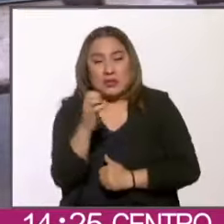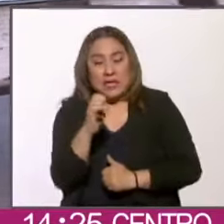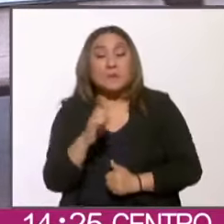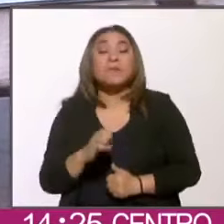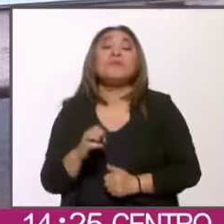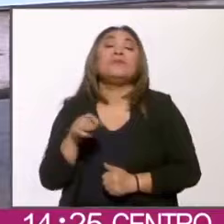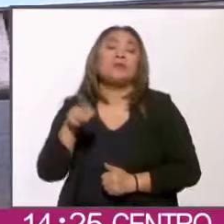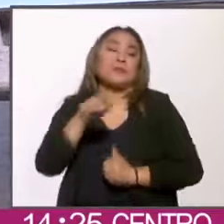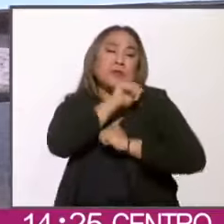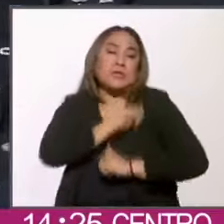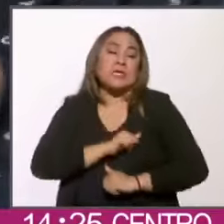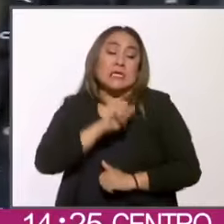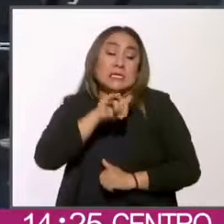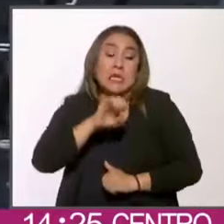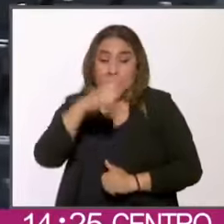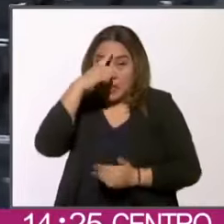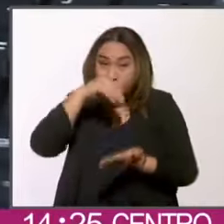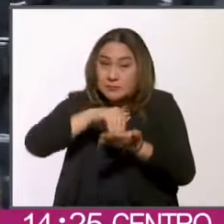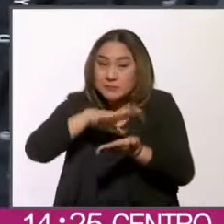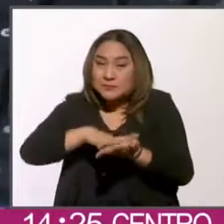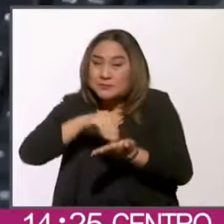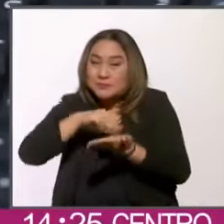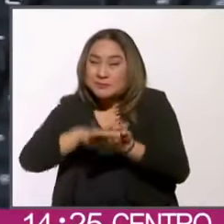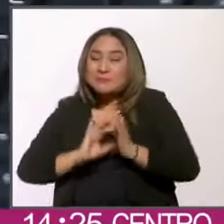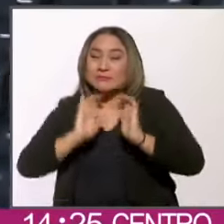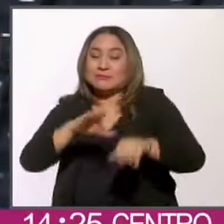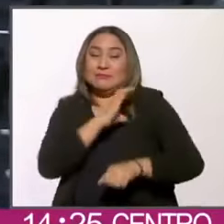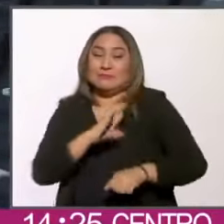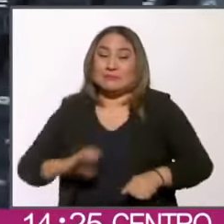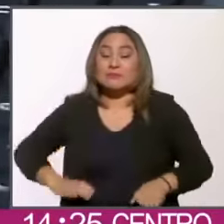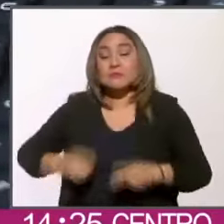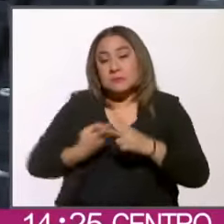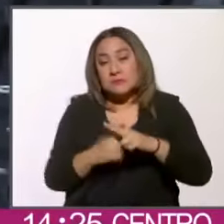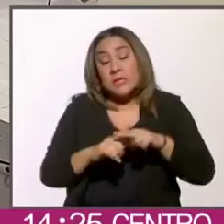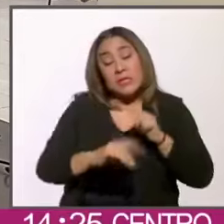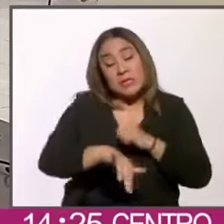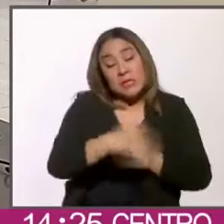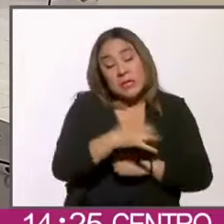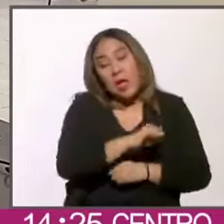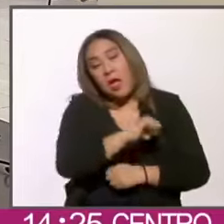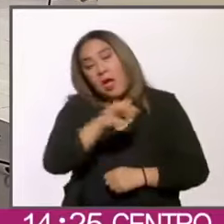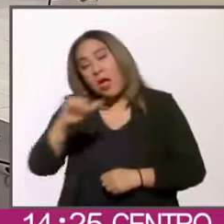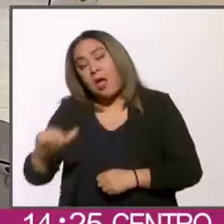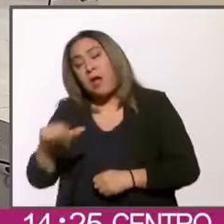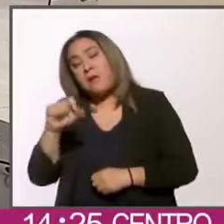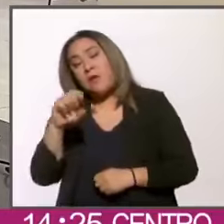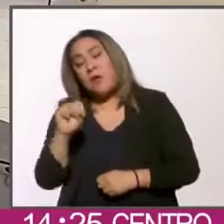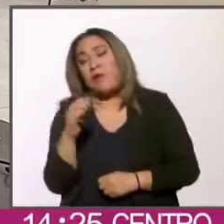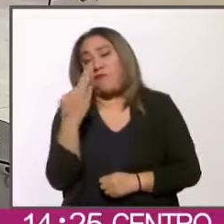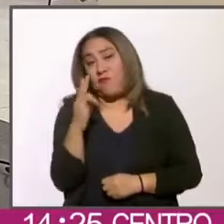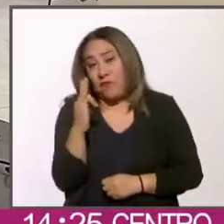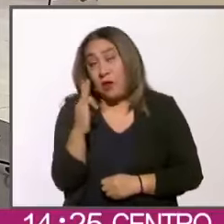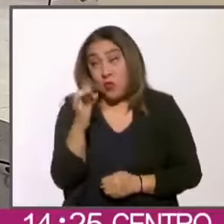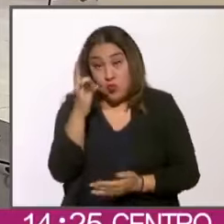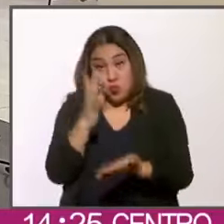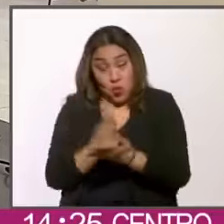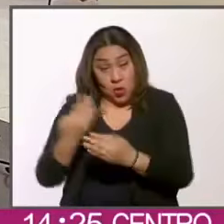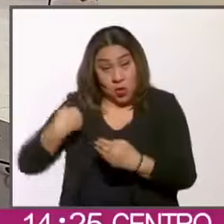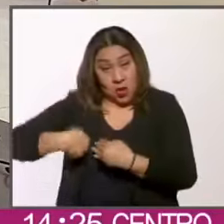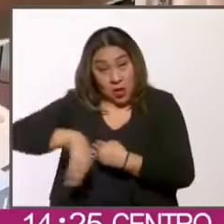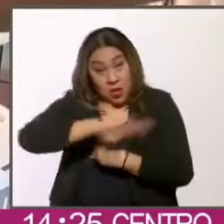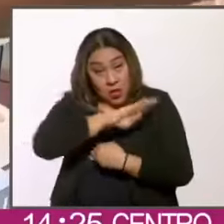el Instituto Nacional Electoral será entre el 15 y el 29 de febrero, no solo de Claudia y Xóchitl,